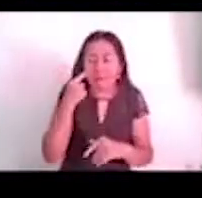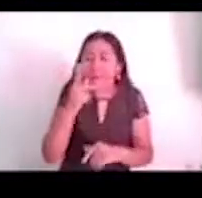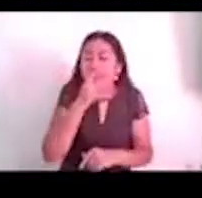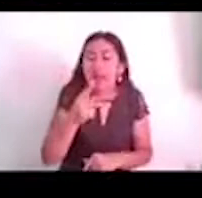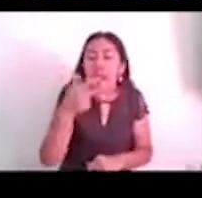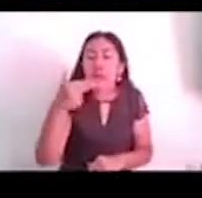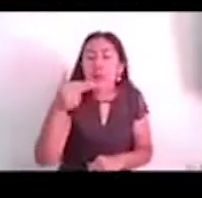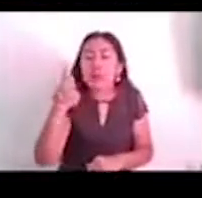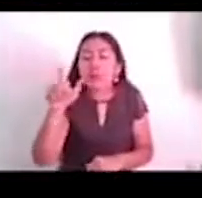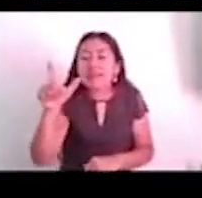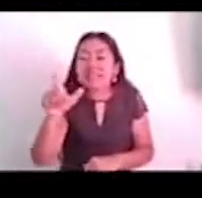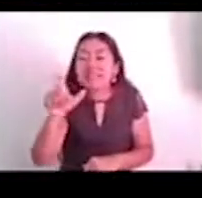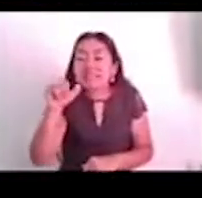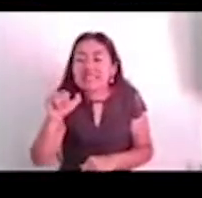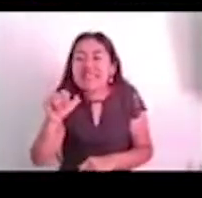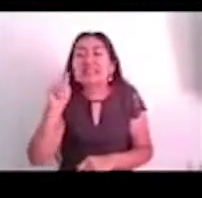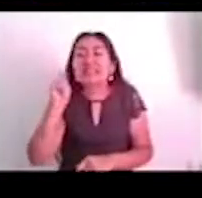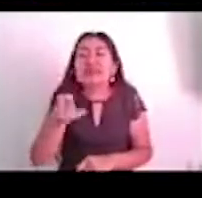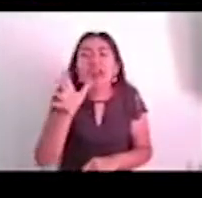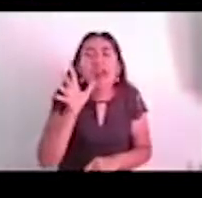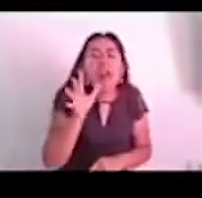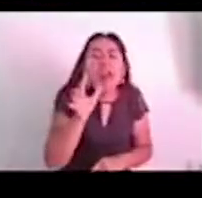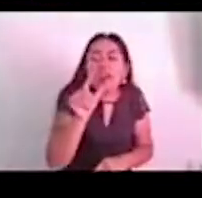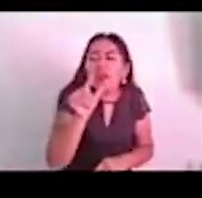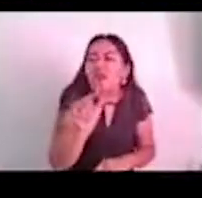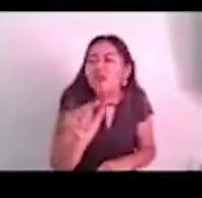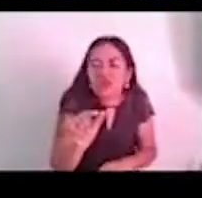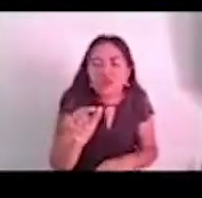diminutivo en la lengua mexicana. La que sigue.